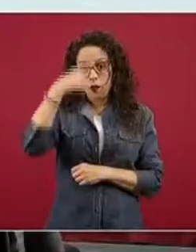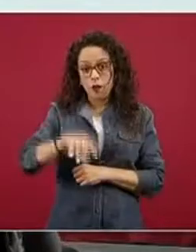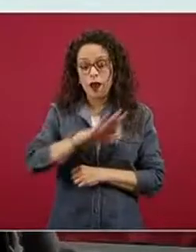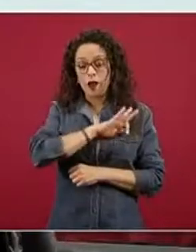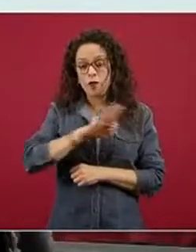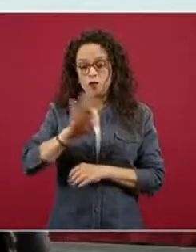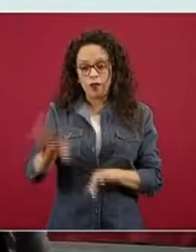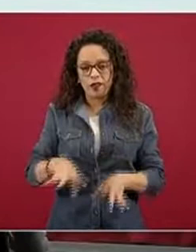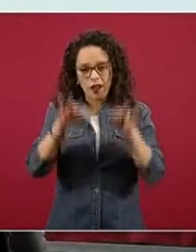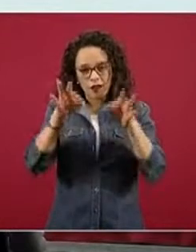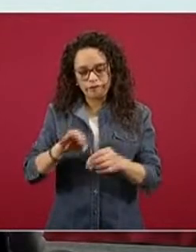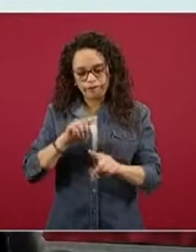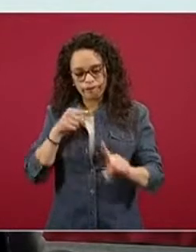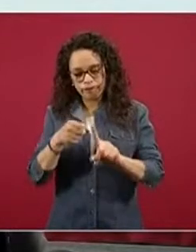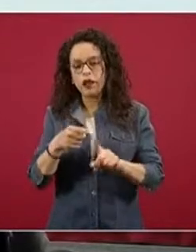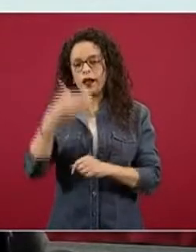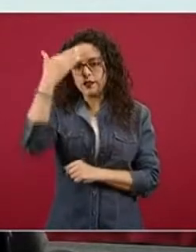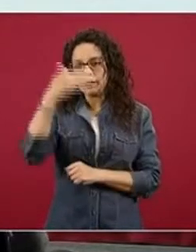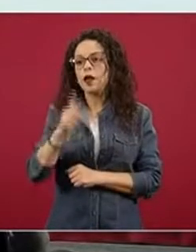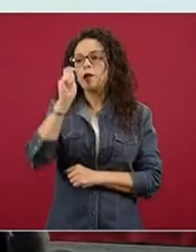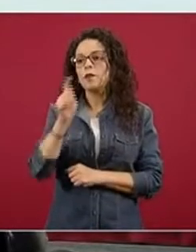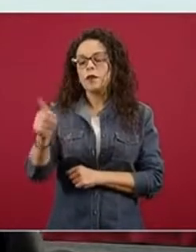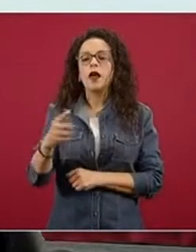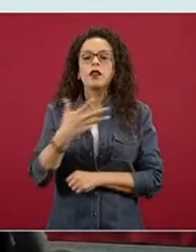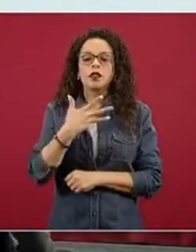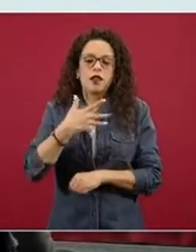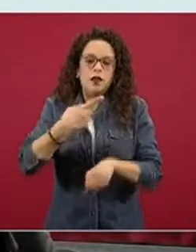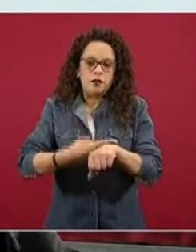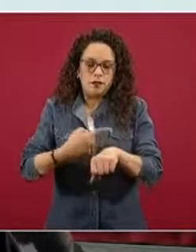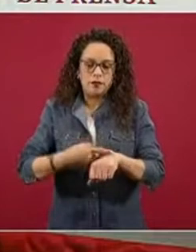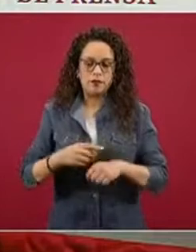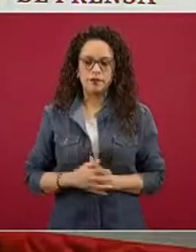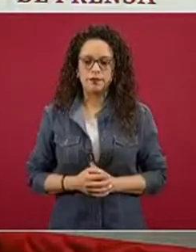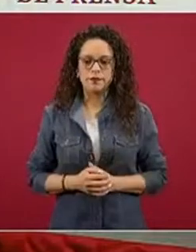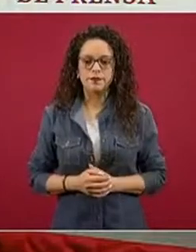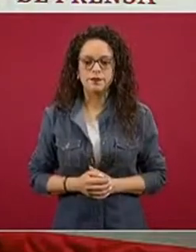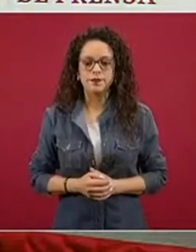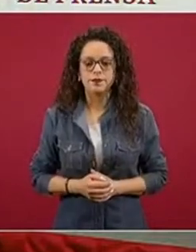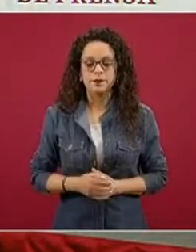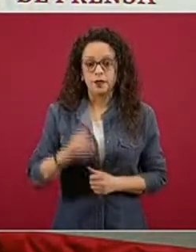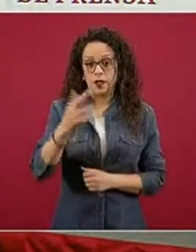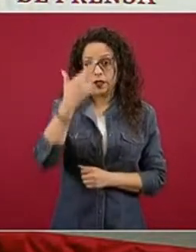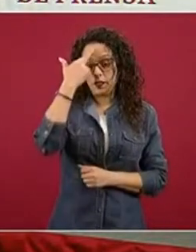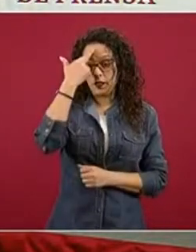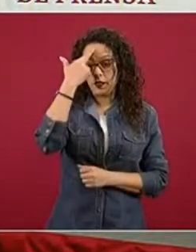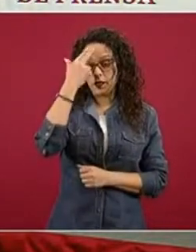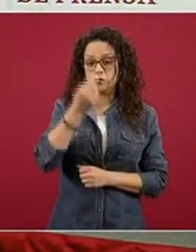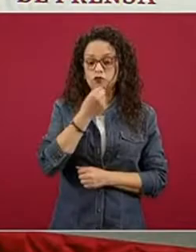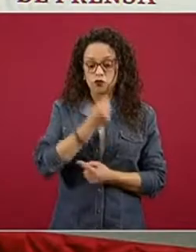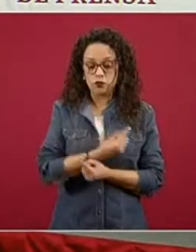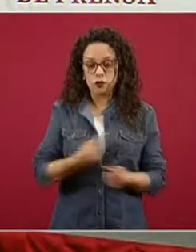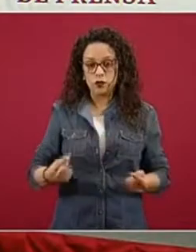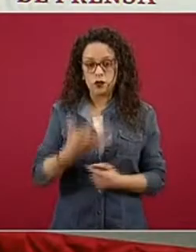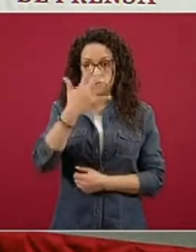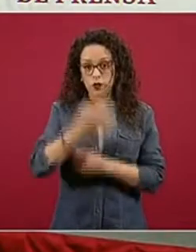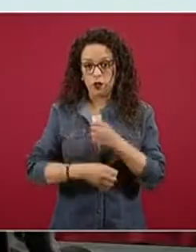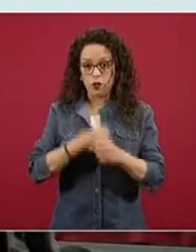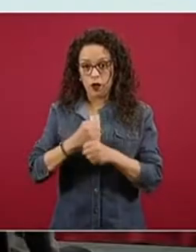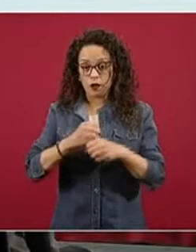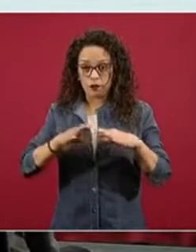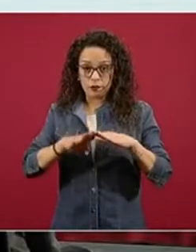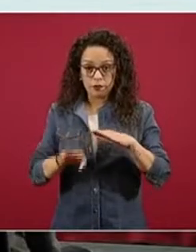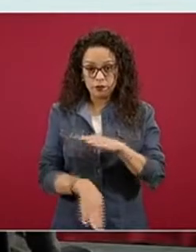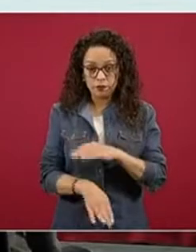adecuado. Recordemos entonces, en menores de 5 años, solamente con fiebre, yo tengo que